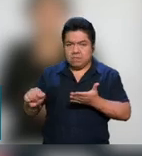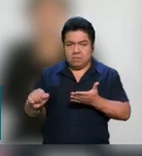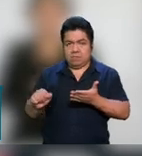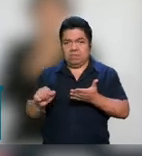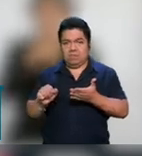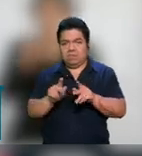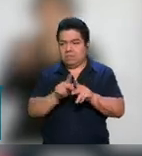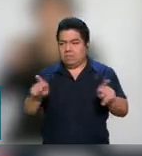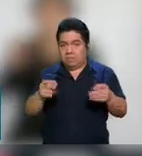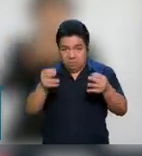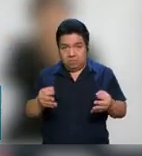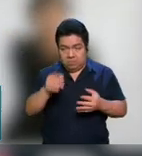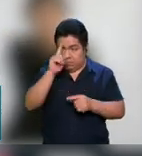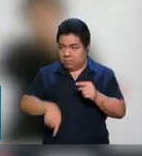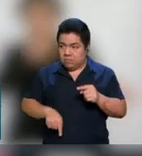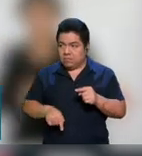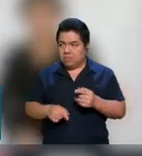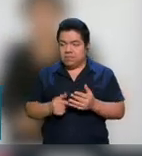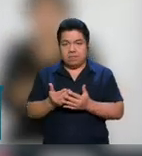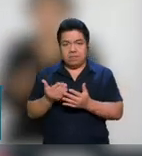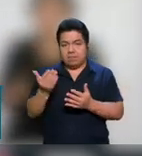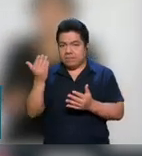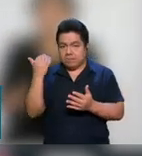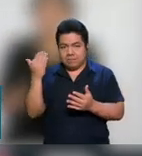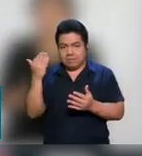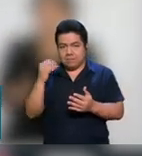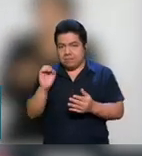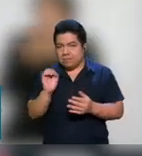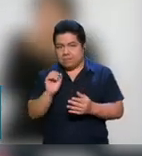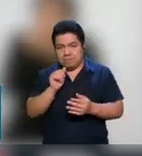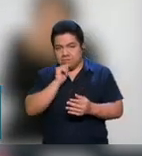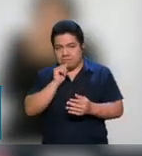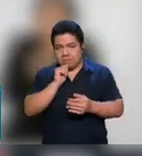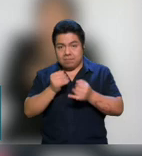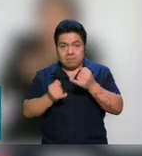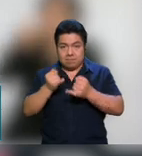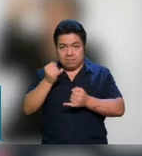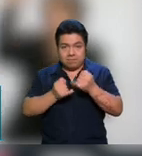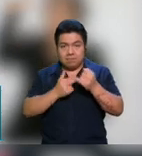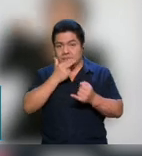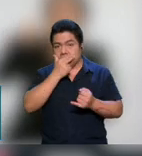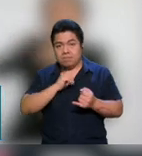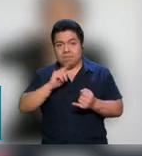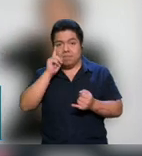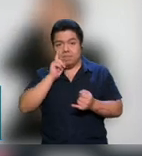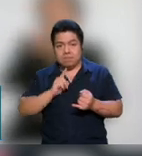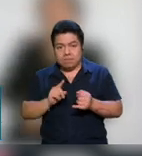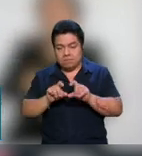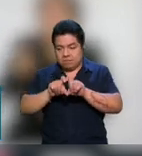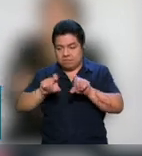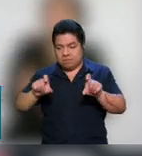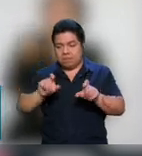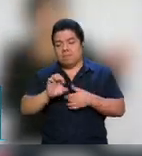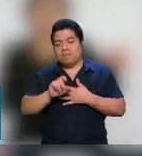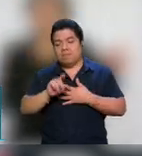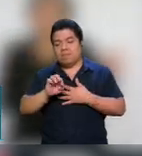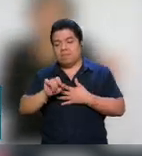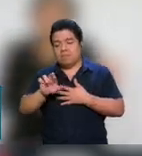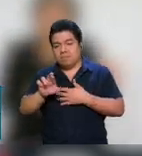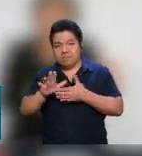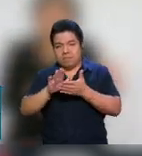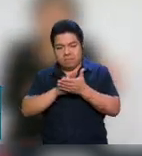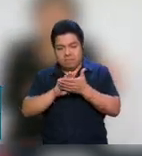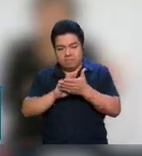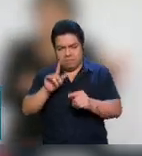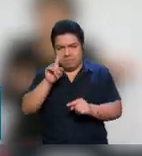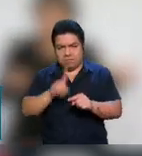un diario oficial. No hay antecedente de que un juez o una jueza haya pedido eliminar. ¿O